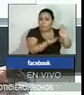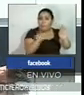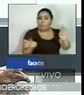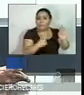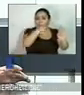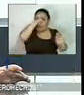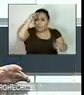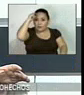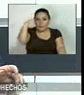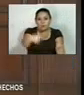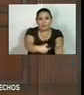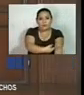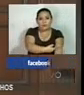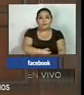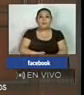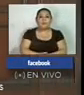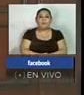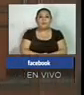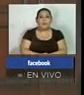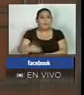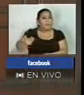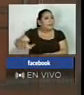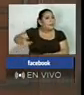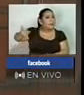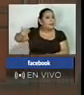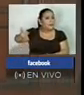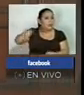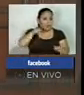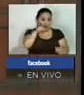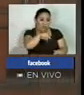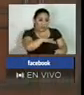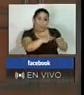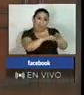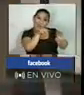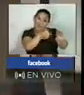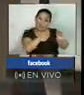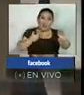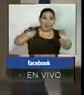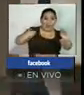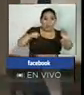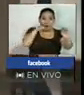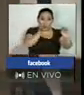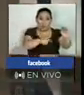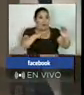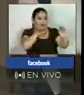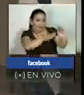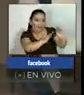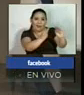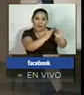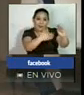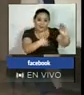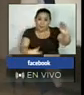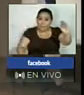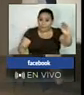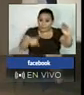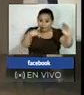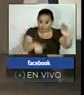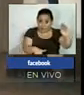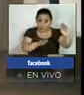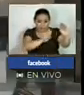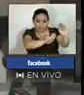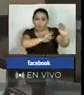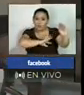salud pública. Durante muchos años, este lugar fue la residencia de los presidentes de la República y sus